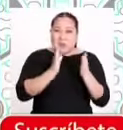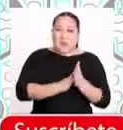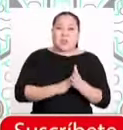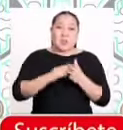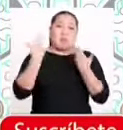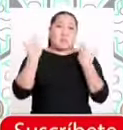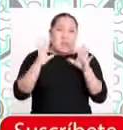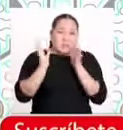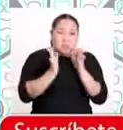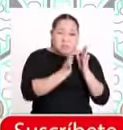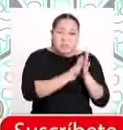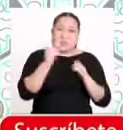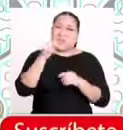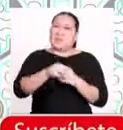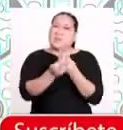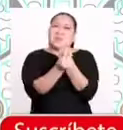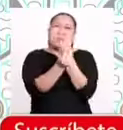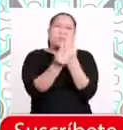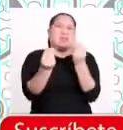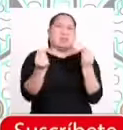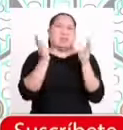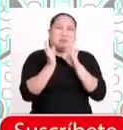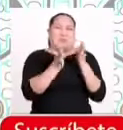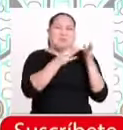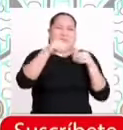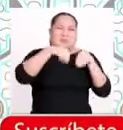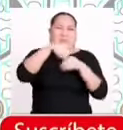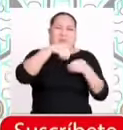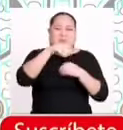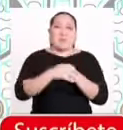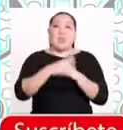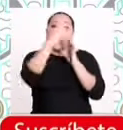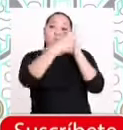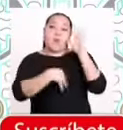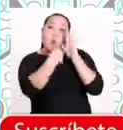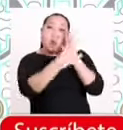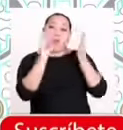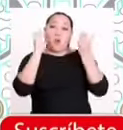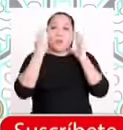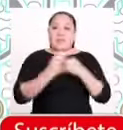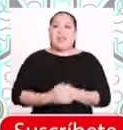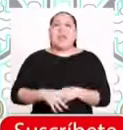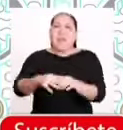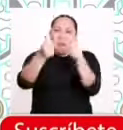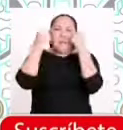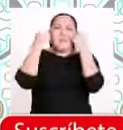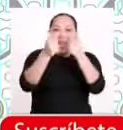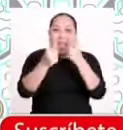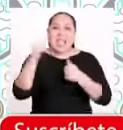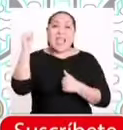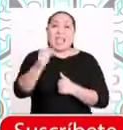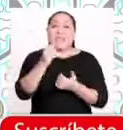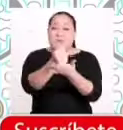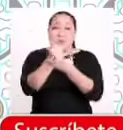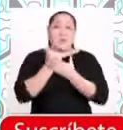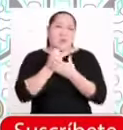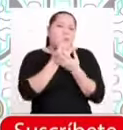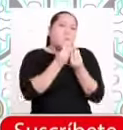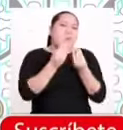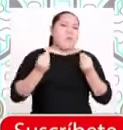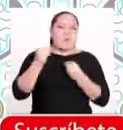procesados y los ultraprocesados a través de un cuadro comparativo. ¡Genial! Esto me va a ayudar